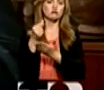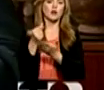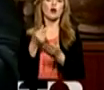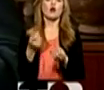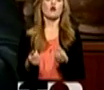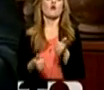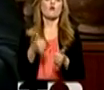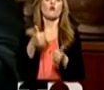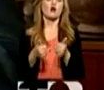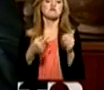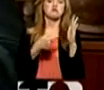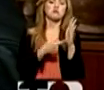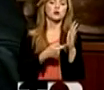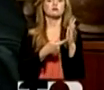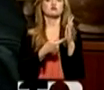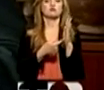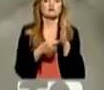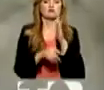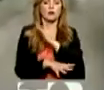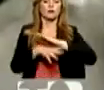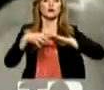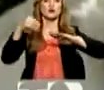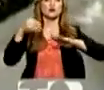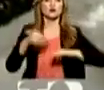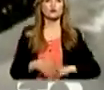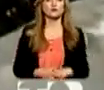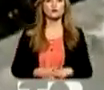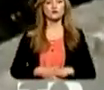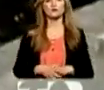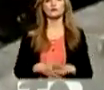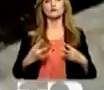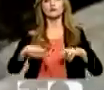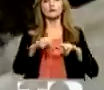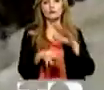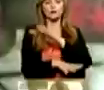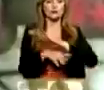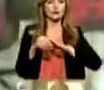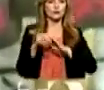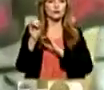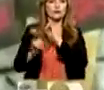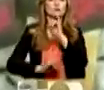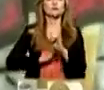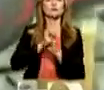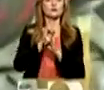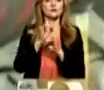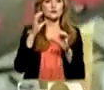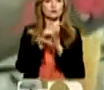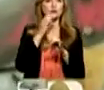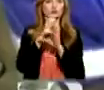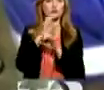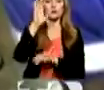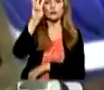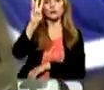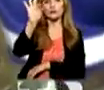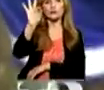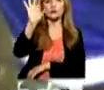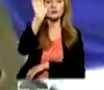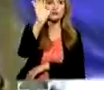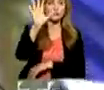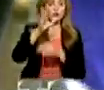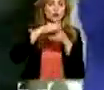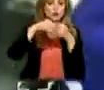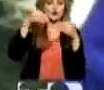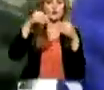principalmente impuestos e ingresos petroleros. Respecto al precio del petróleo, se proyecta que a nivel internacional bordee los $69, esto menos